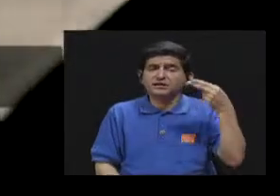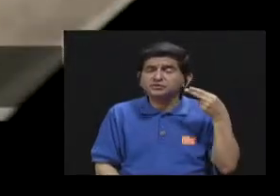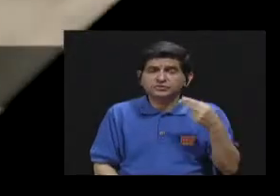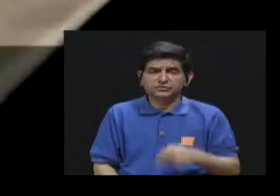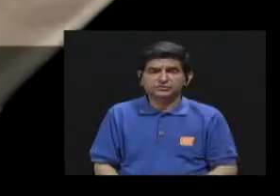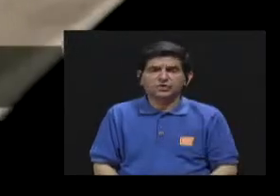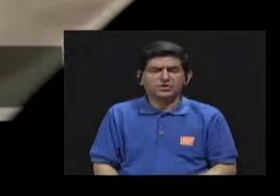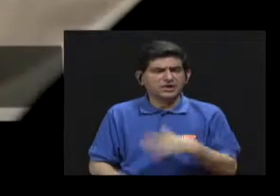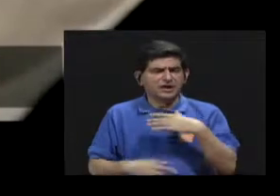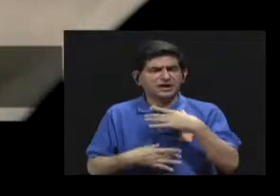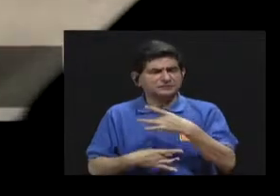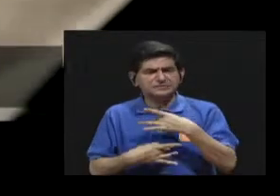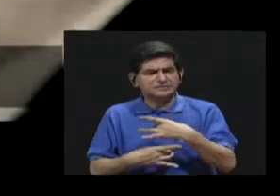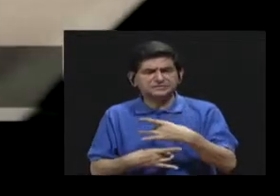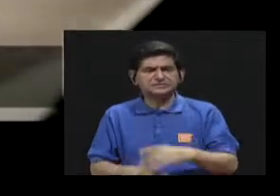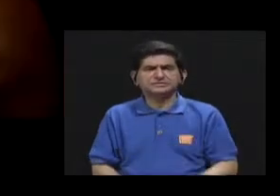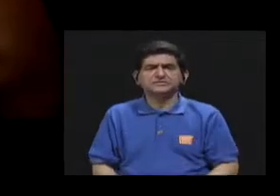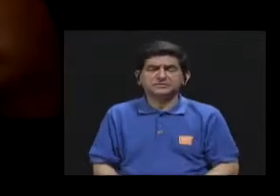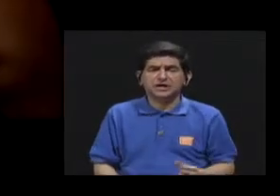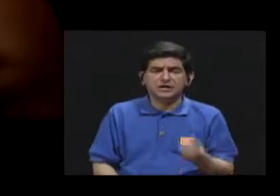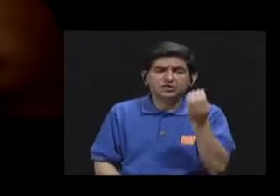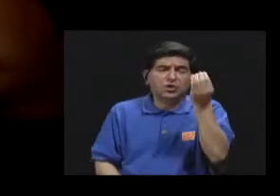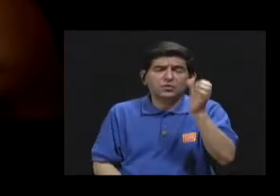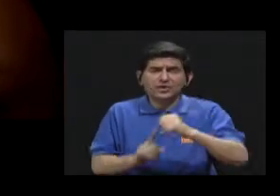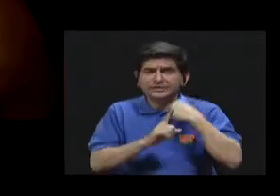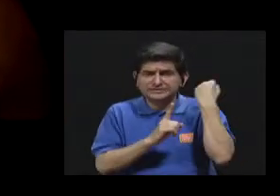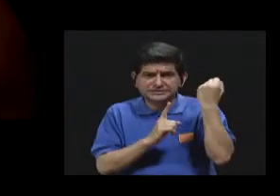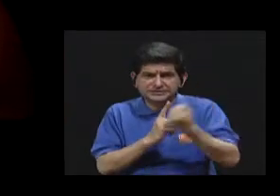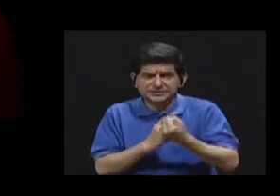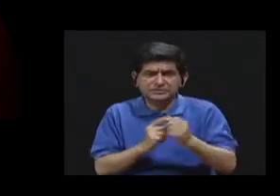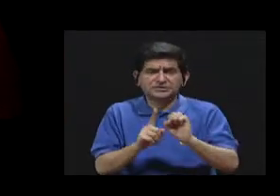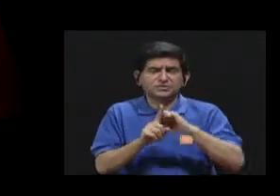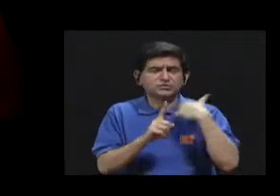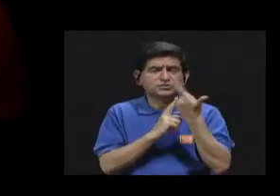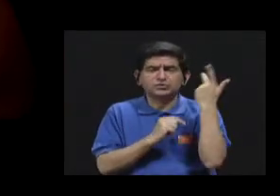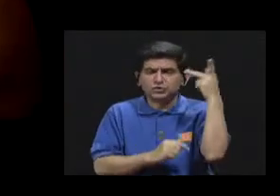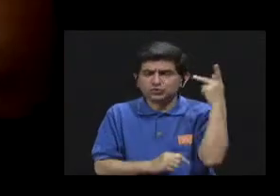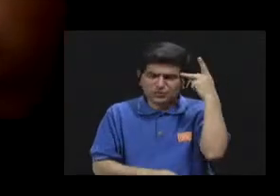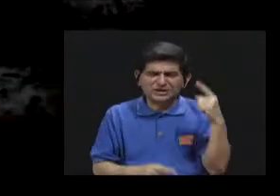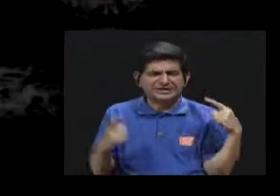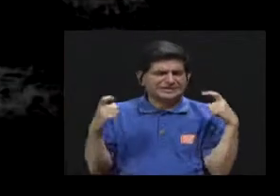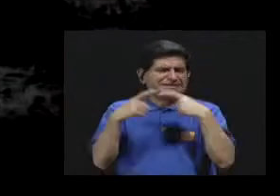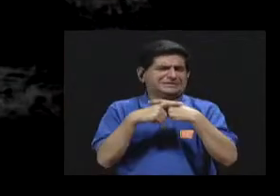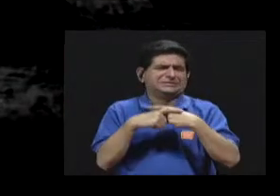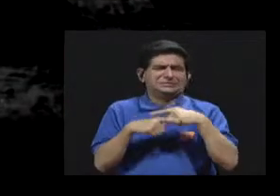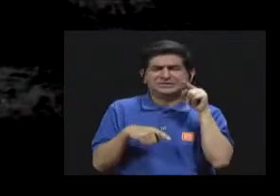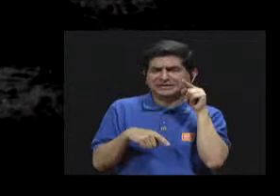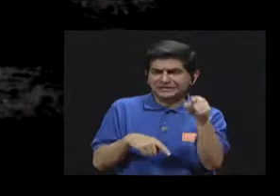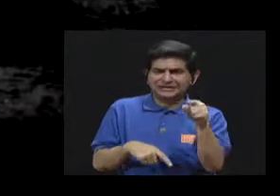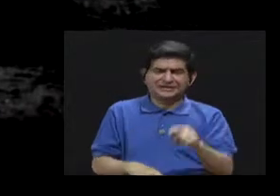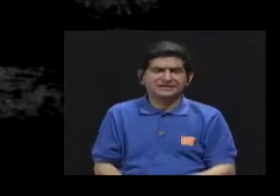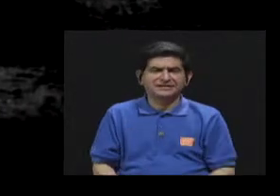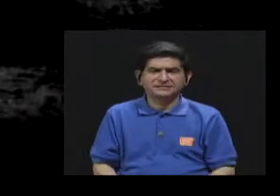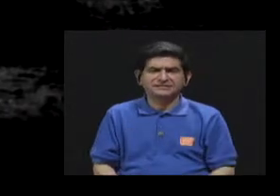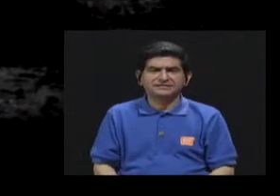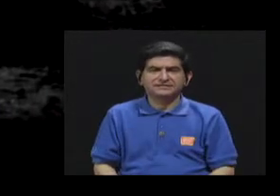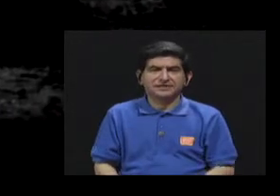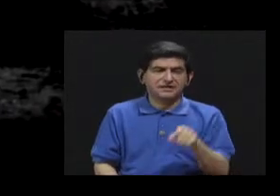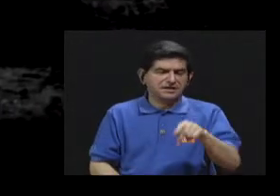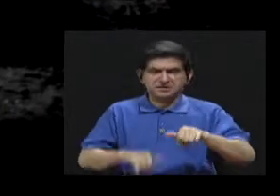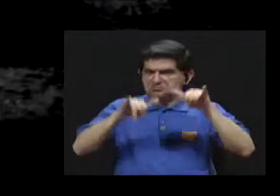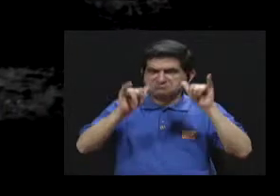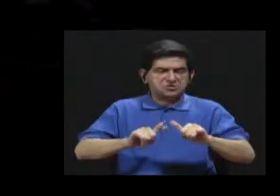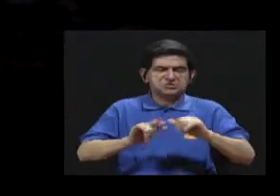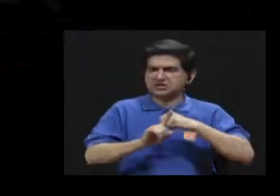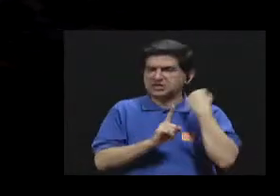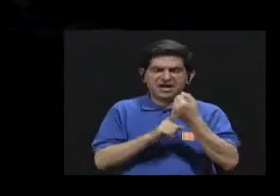historia que parece muy entrañable porque es una chica en una situación social y política muy compleja para ella que no se queda